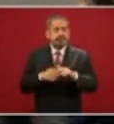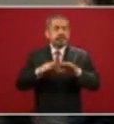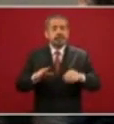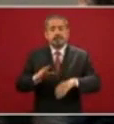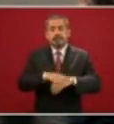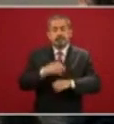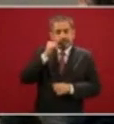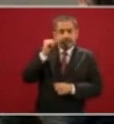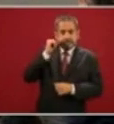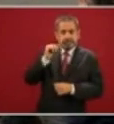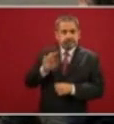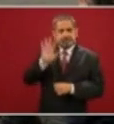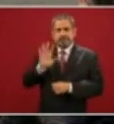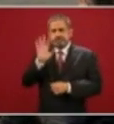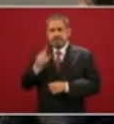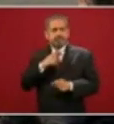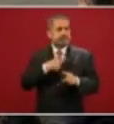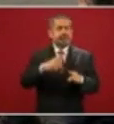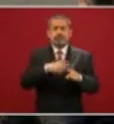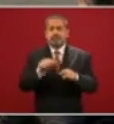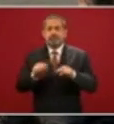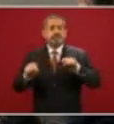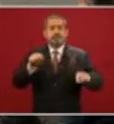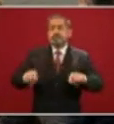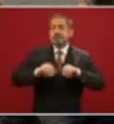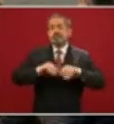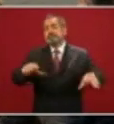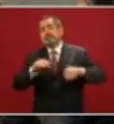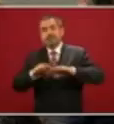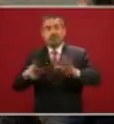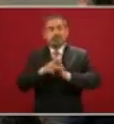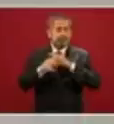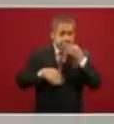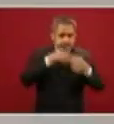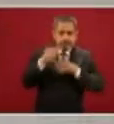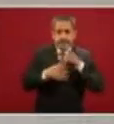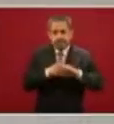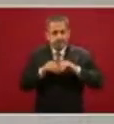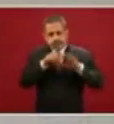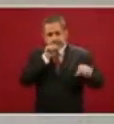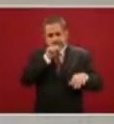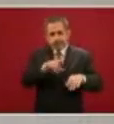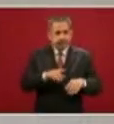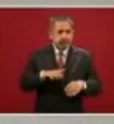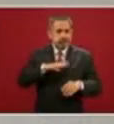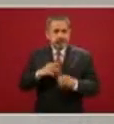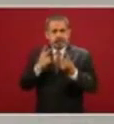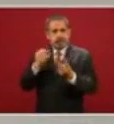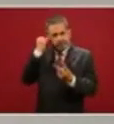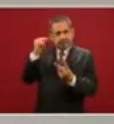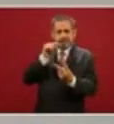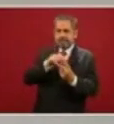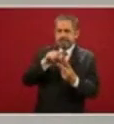dio la impresión de que las distintas reacciones públicas, sobre todo de medios, involucraron dos elementos que me